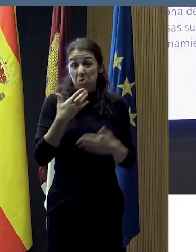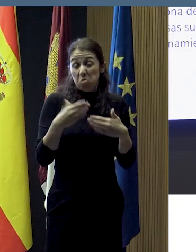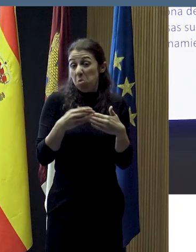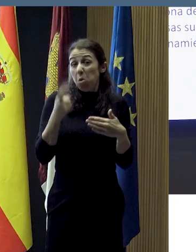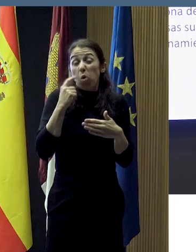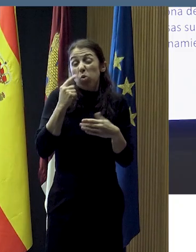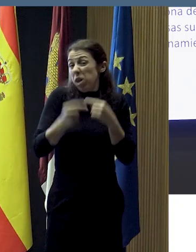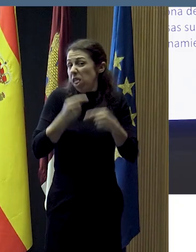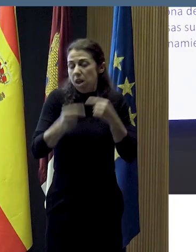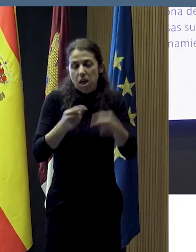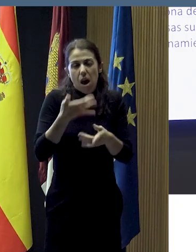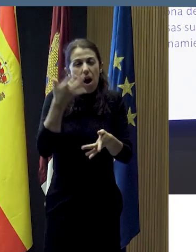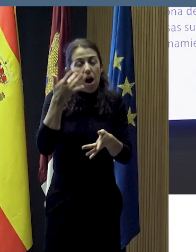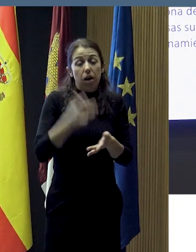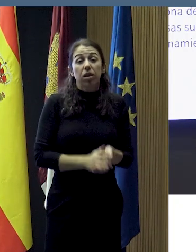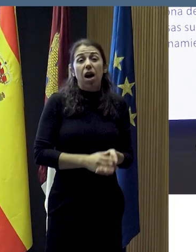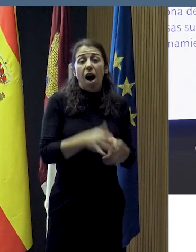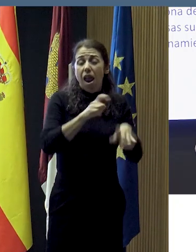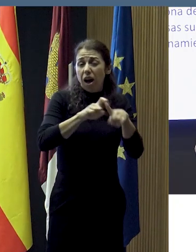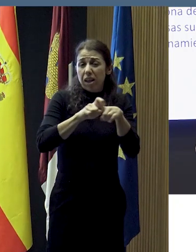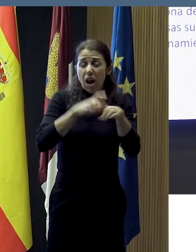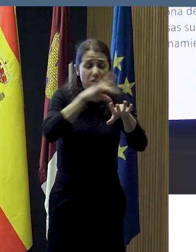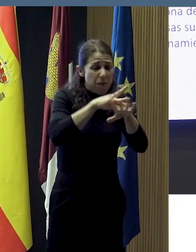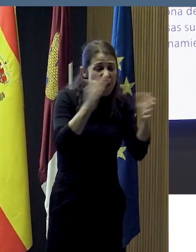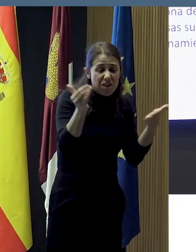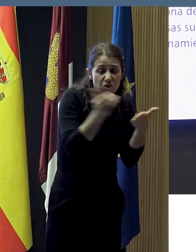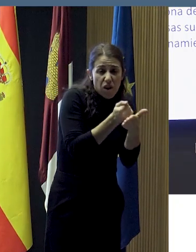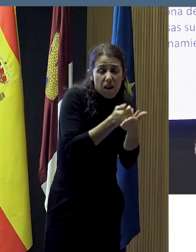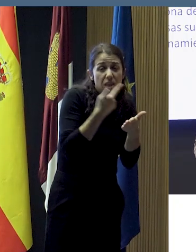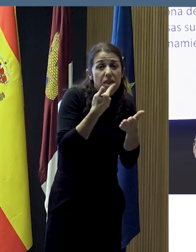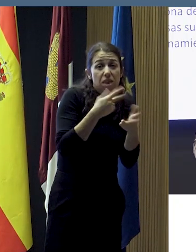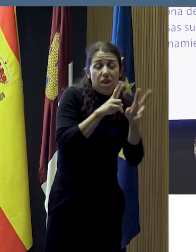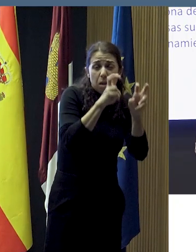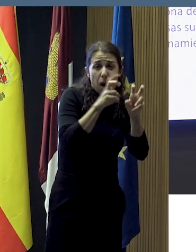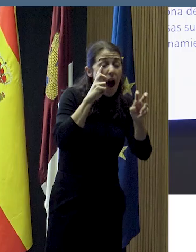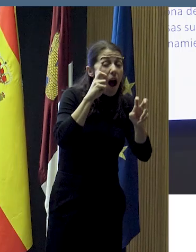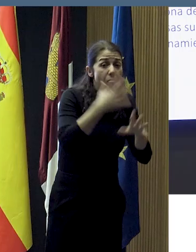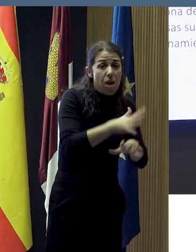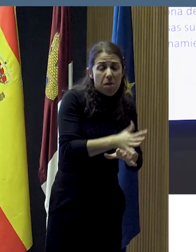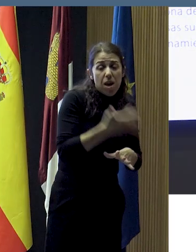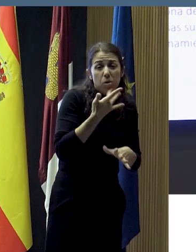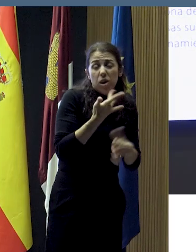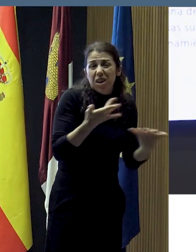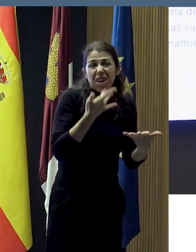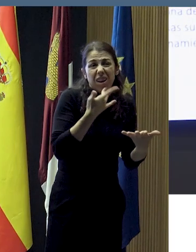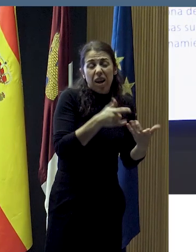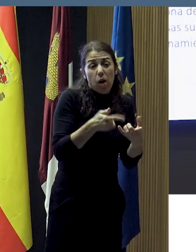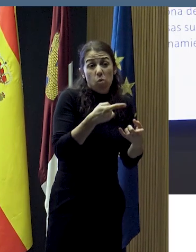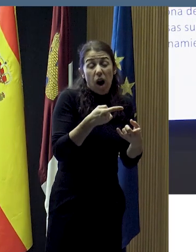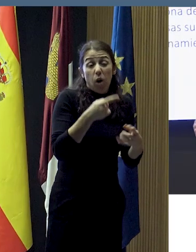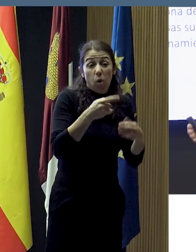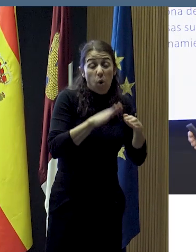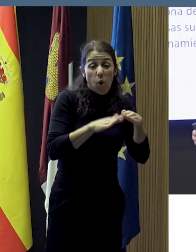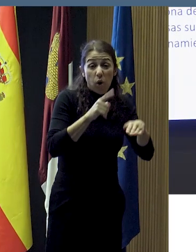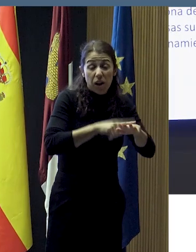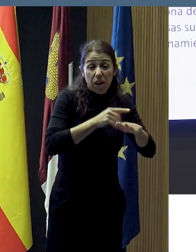diario. La característica de todas estas enfermedades tipo demencia es que ninguna de ellas mejora con el